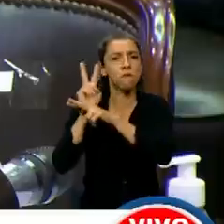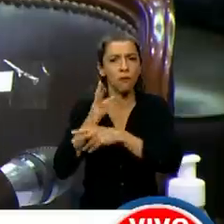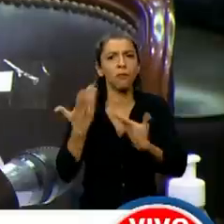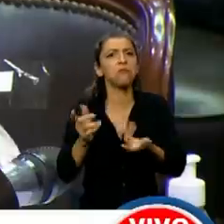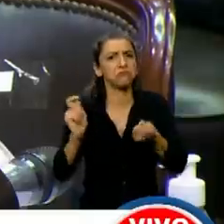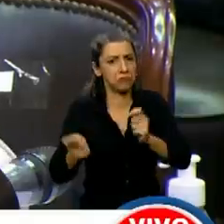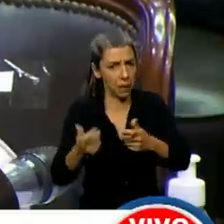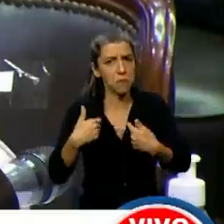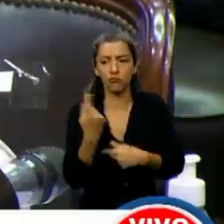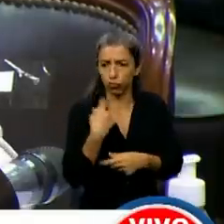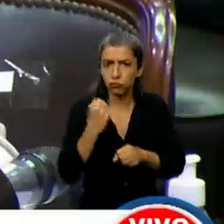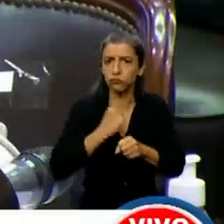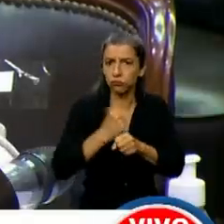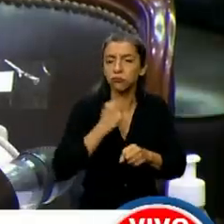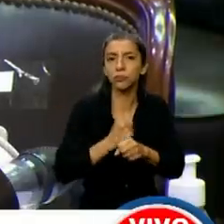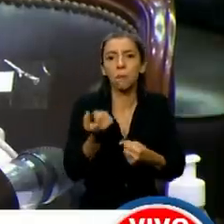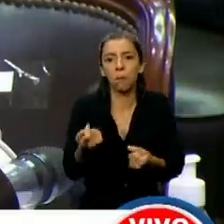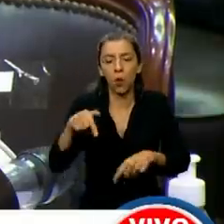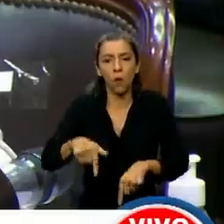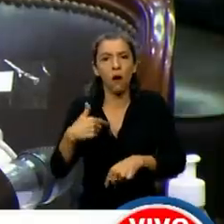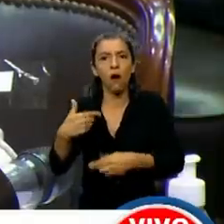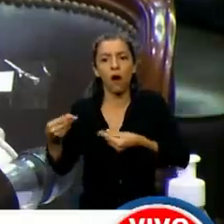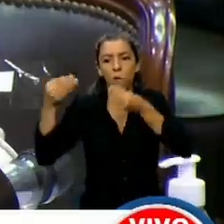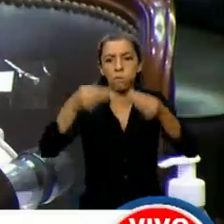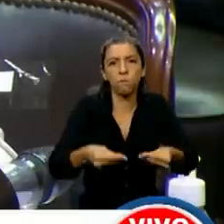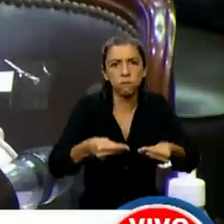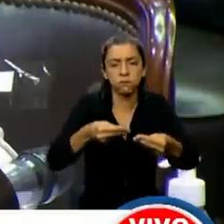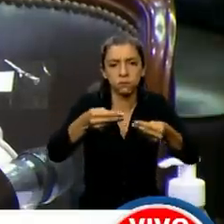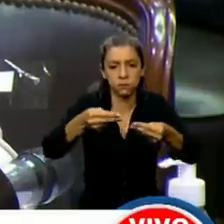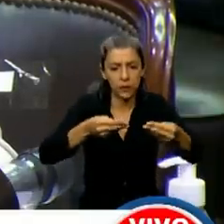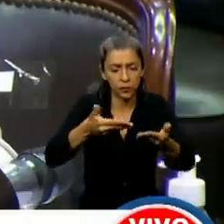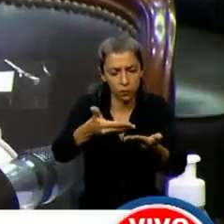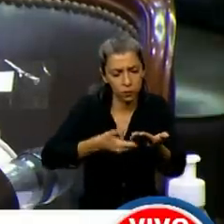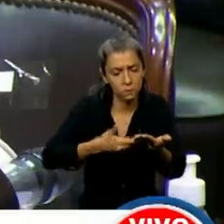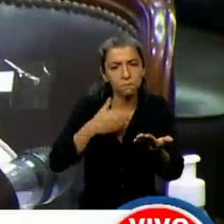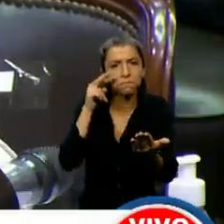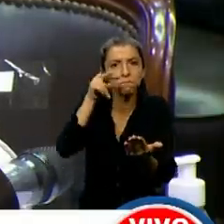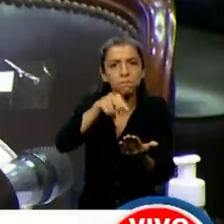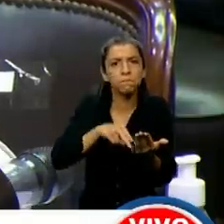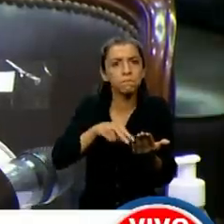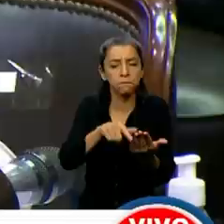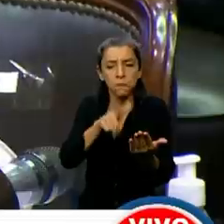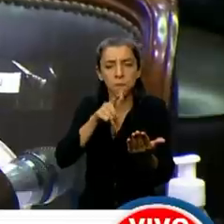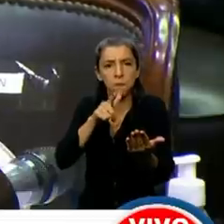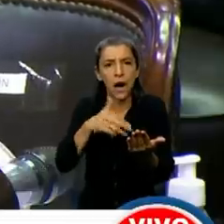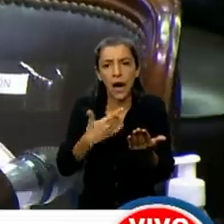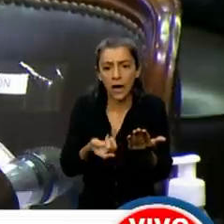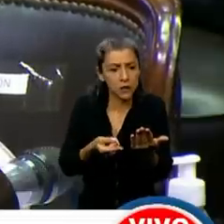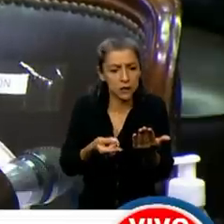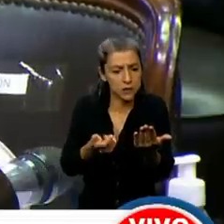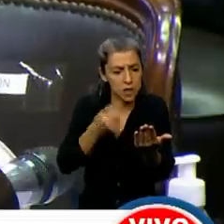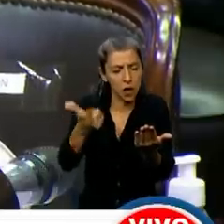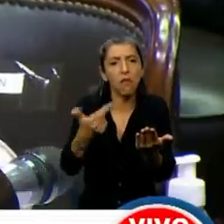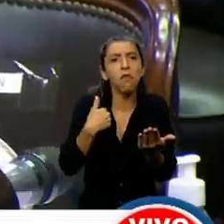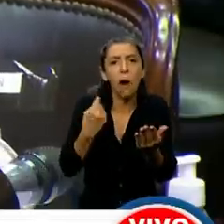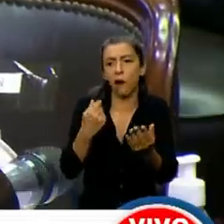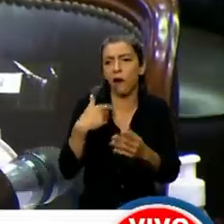embargo cuando vemos este presupuesto nos encontramos que estamos lejos de contribuir con los recursos de la